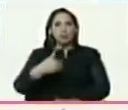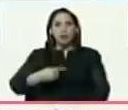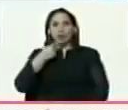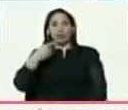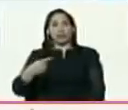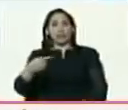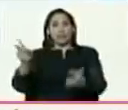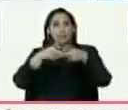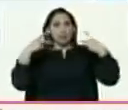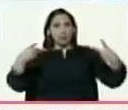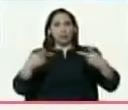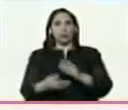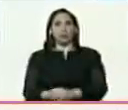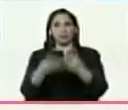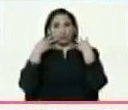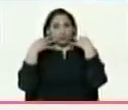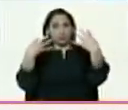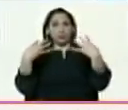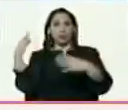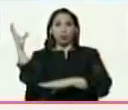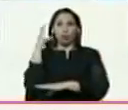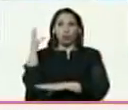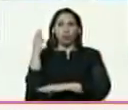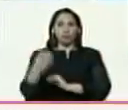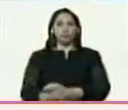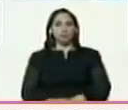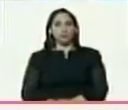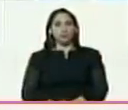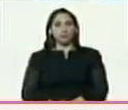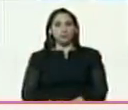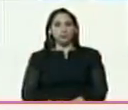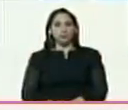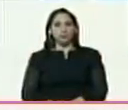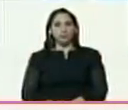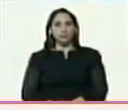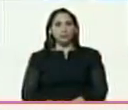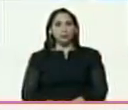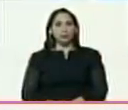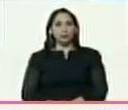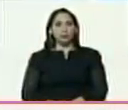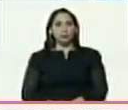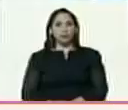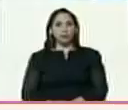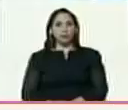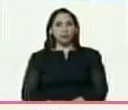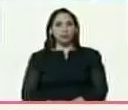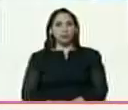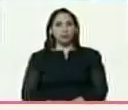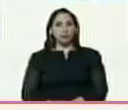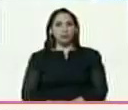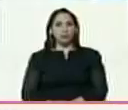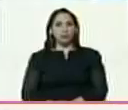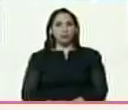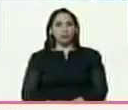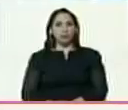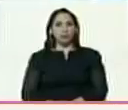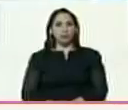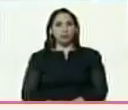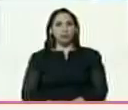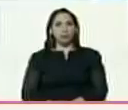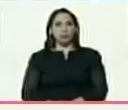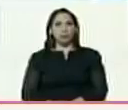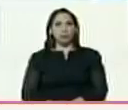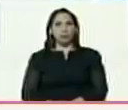el diario 'el espectador' de colombia aparecen igualmente la foto donde juan guaidó